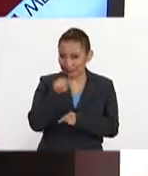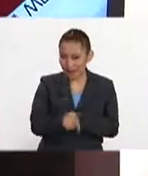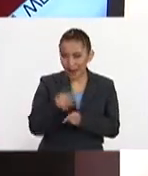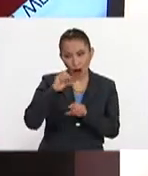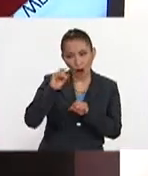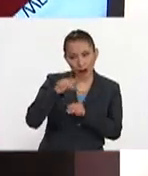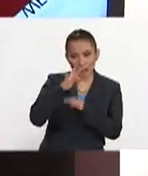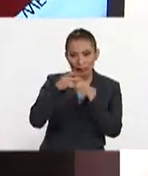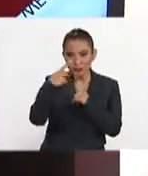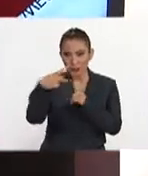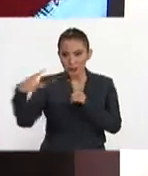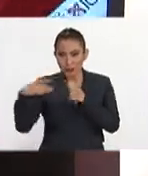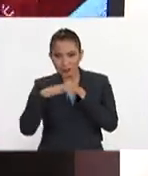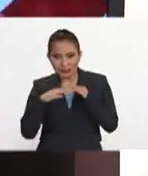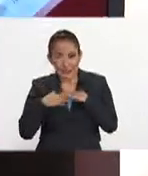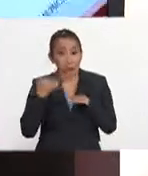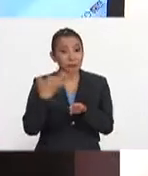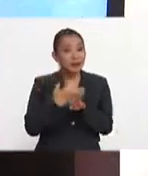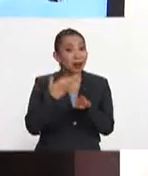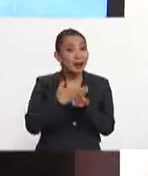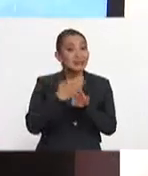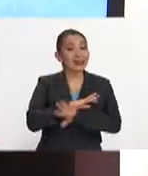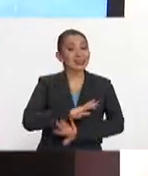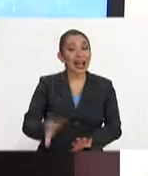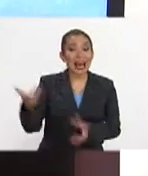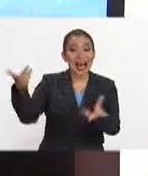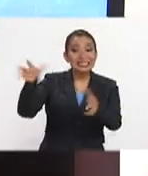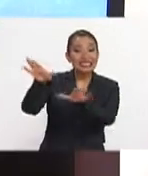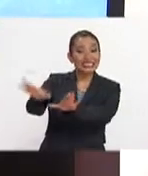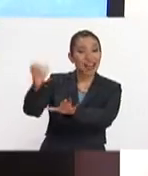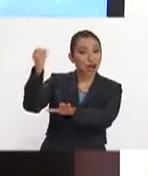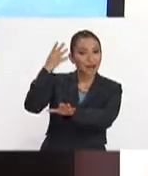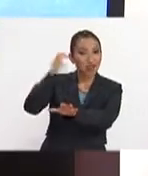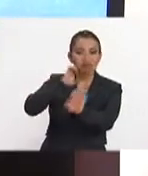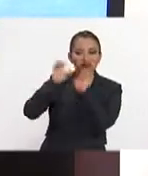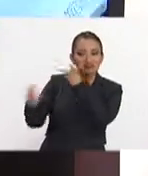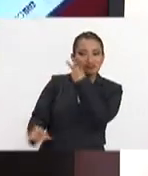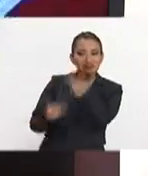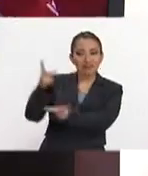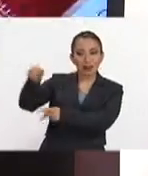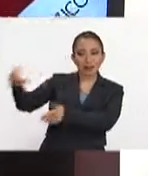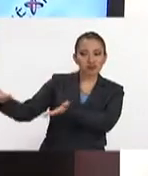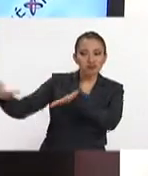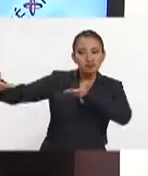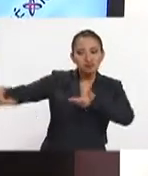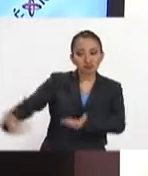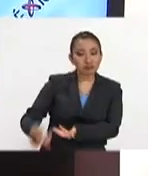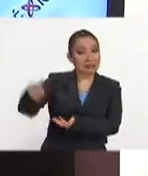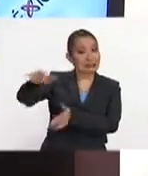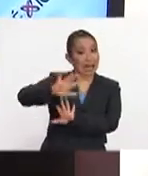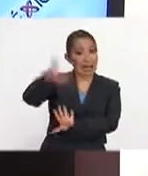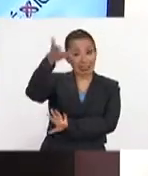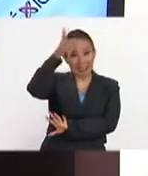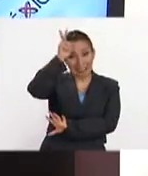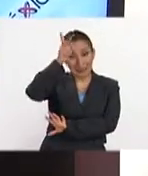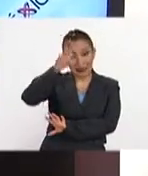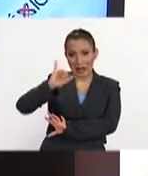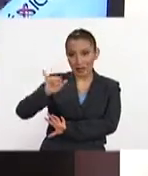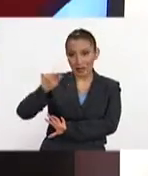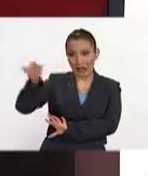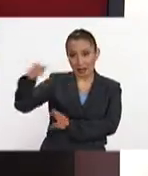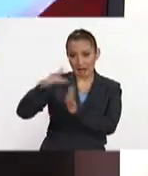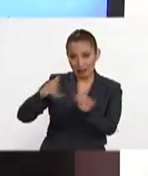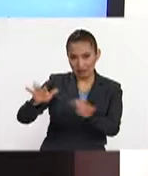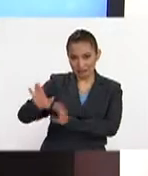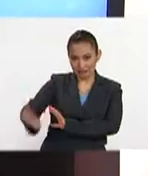ti, Omar, y a todos en casa. En estos momentos se está llevando a cabo la conferencia de prensa con la presentación de Neymar Jr. allá en